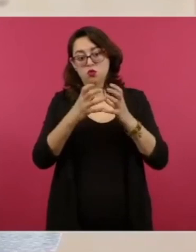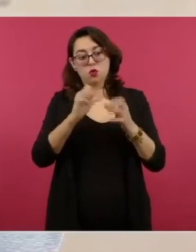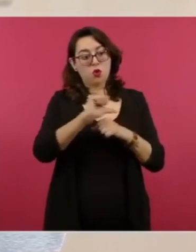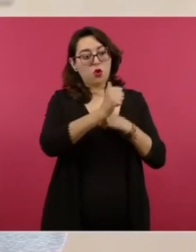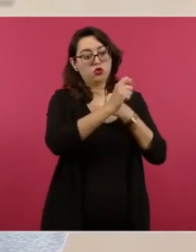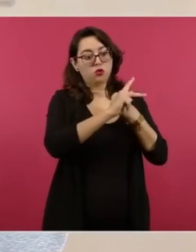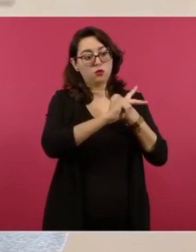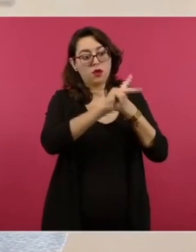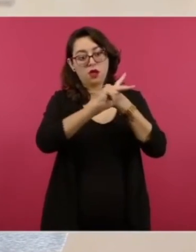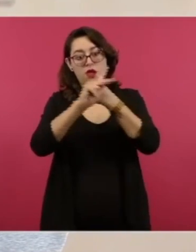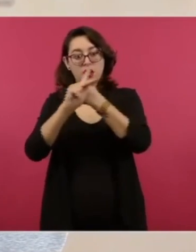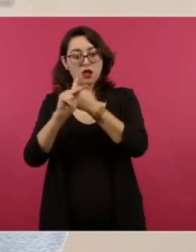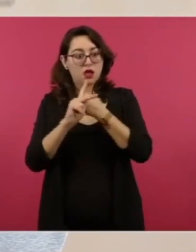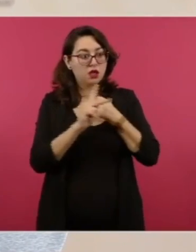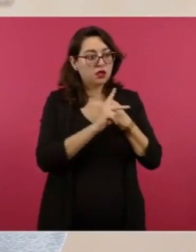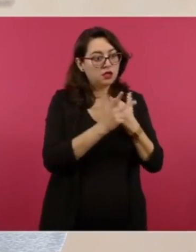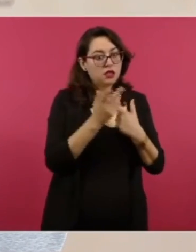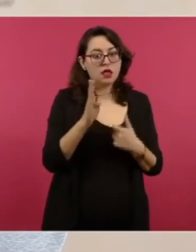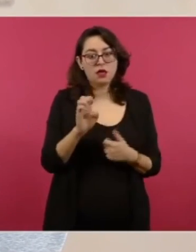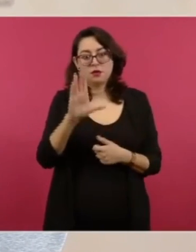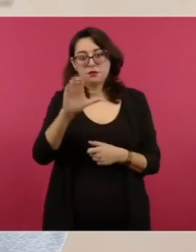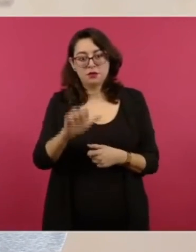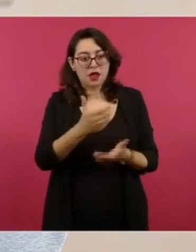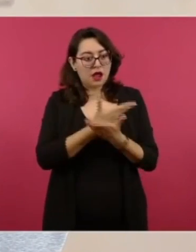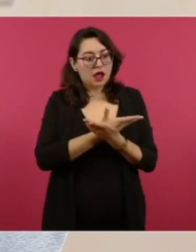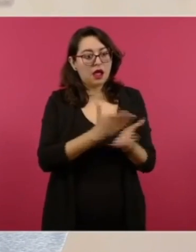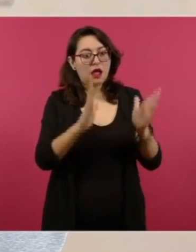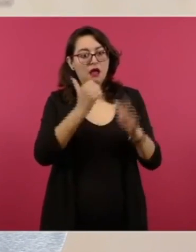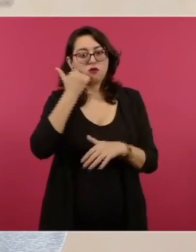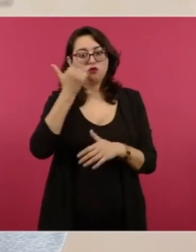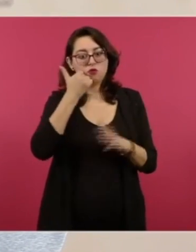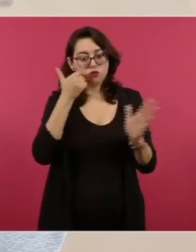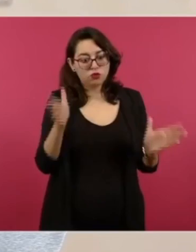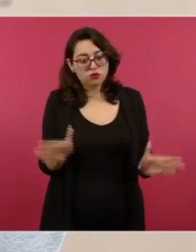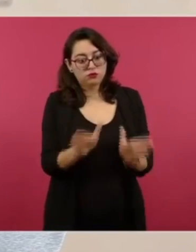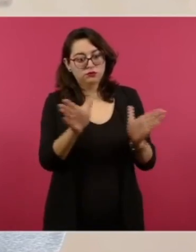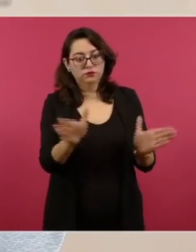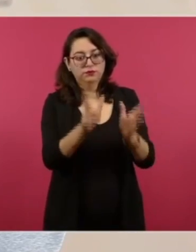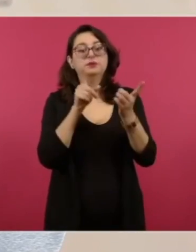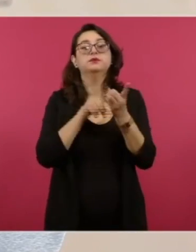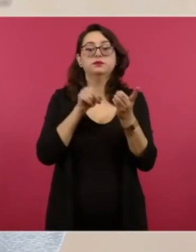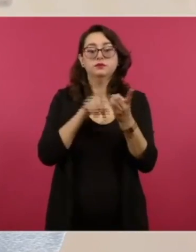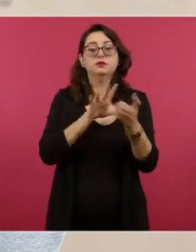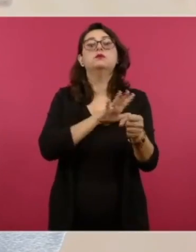se entregan 12 millones de becas a estudiantes de familias pobres?